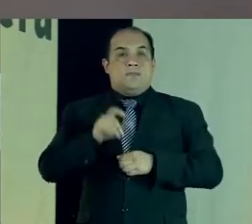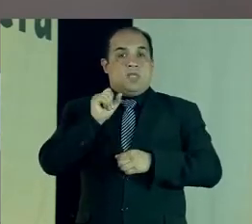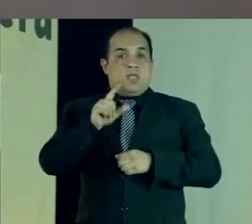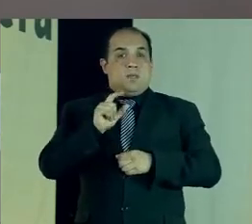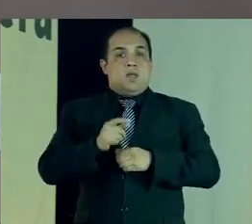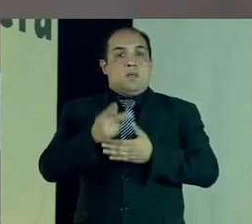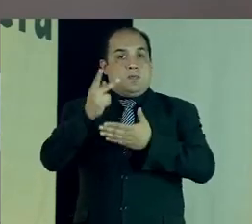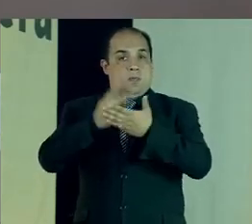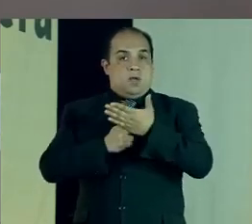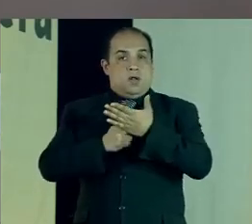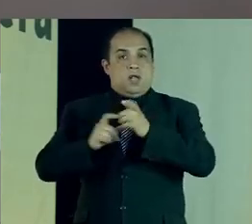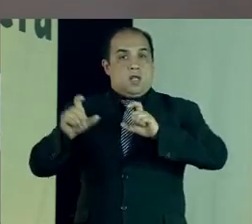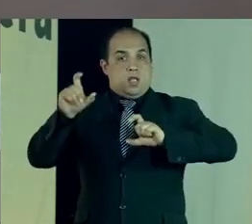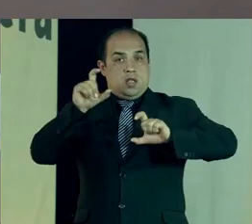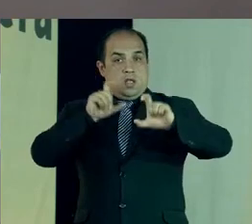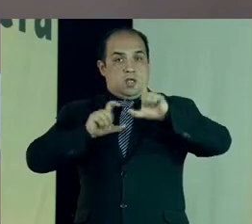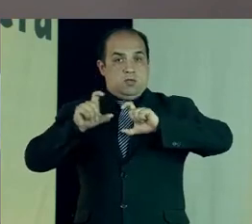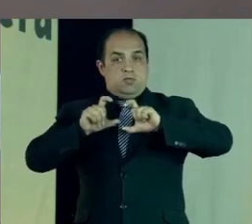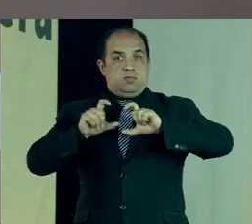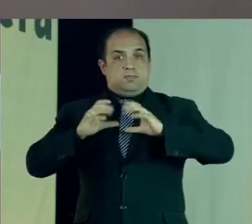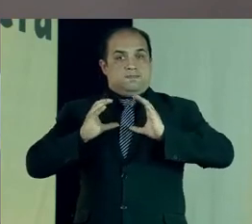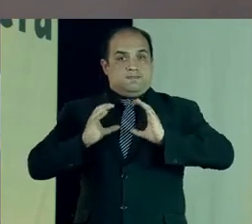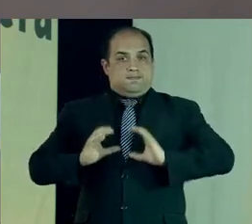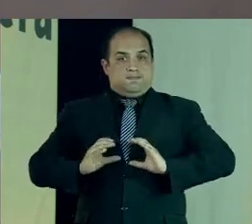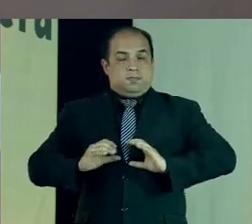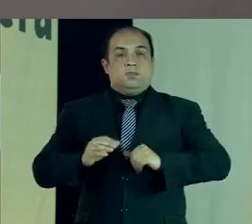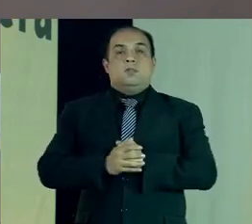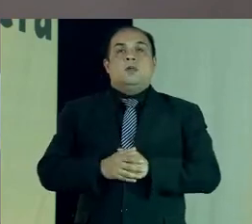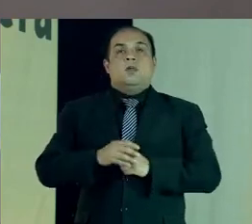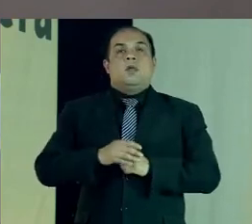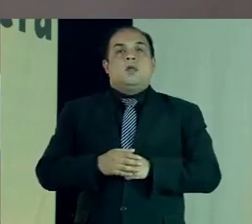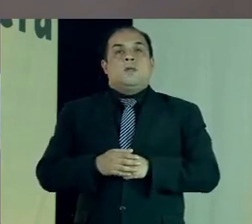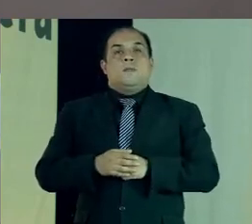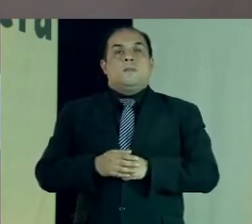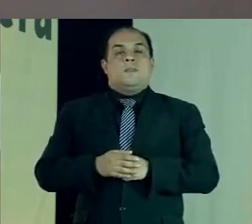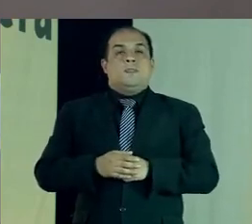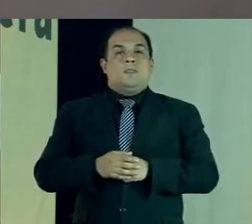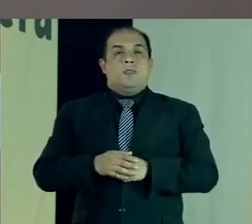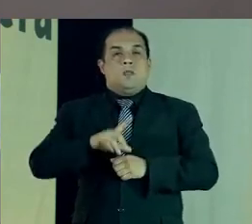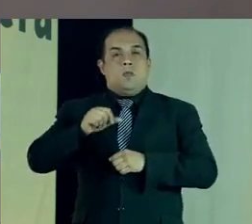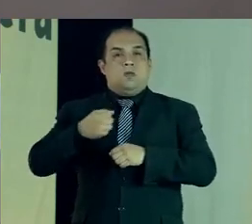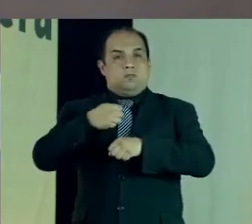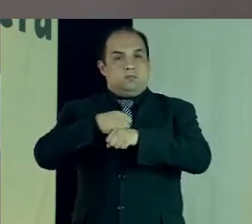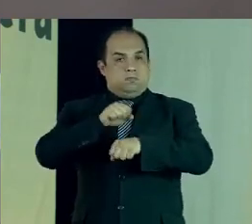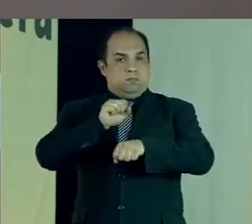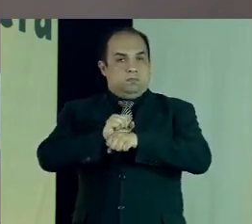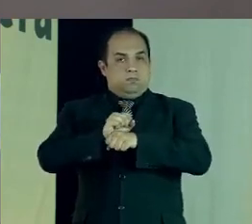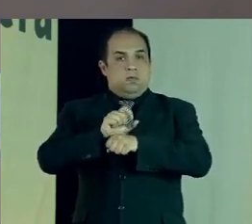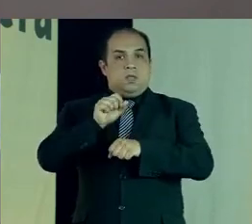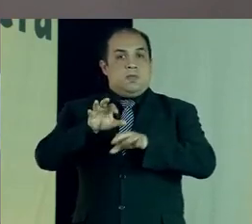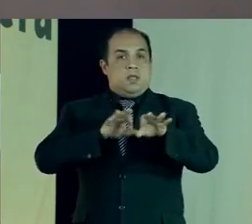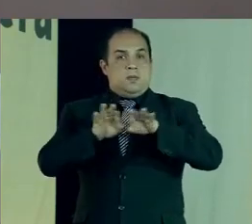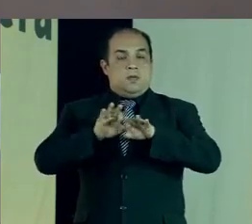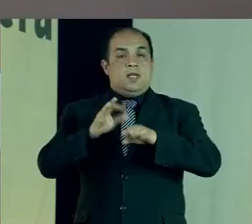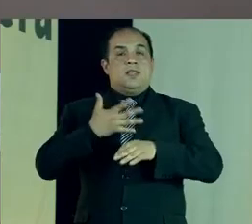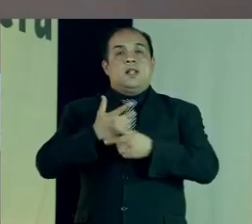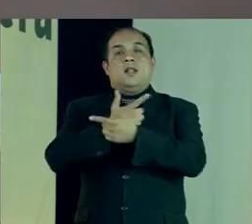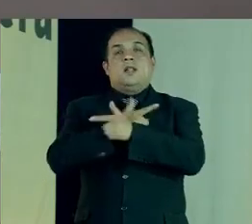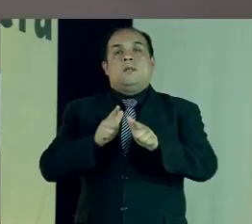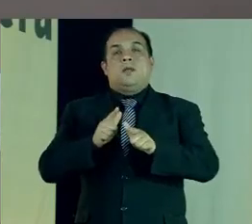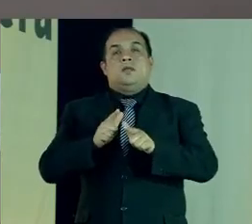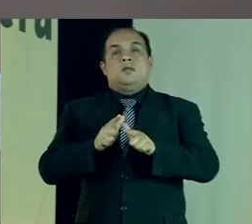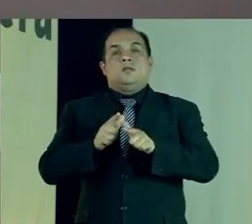después lo mantuvimos en gaudio y trabajamos para conseguirle la liberación compasiva